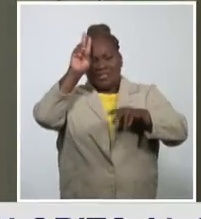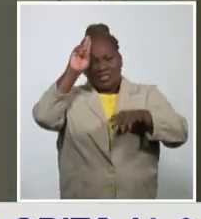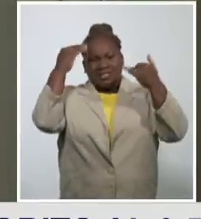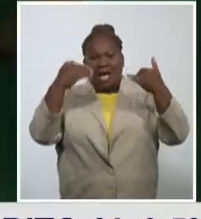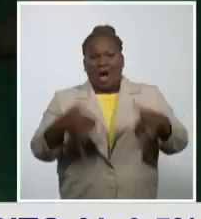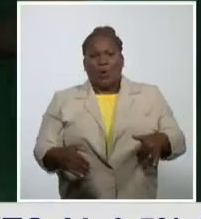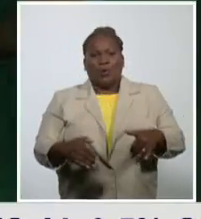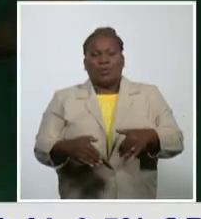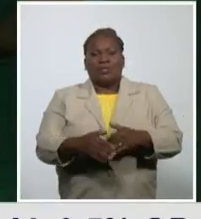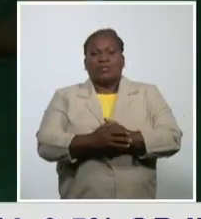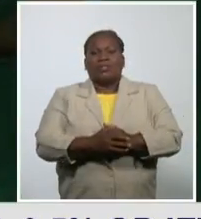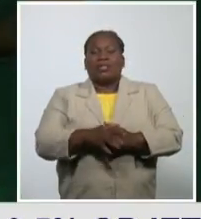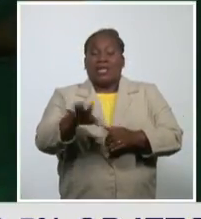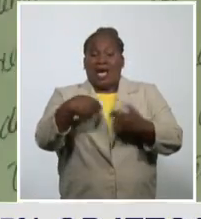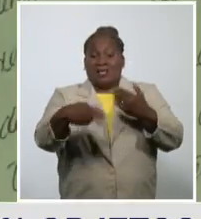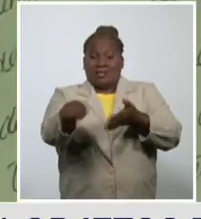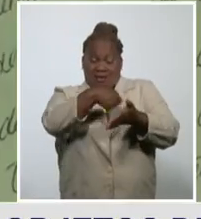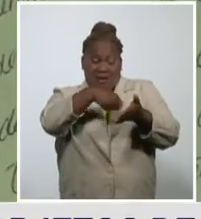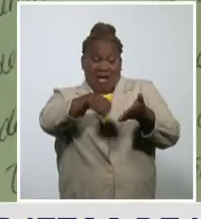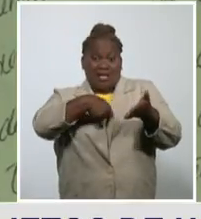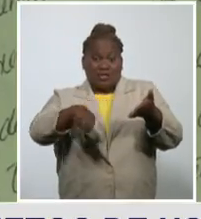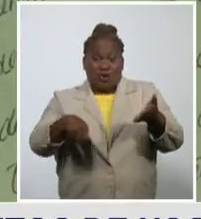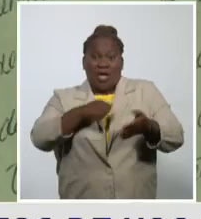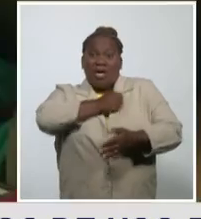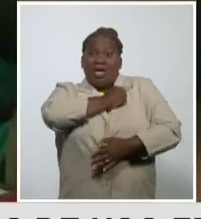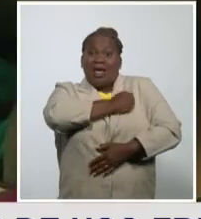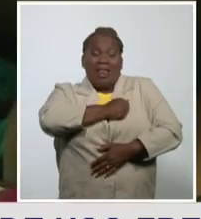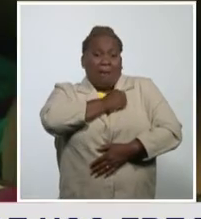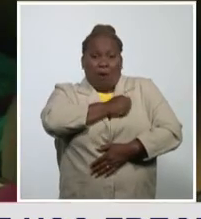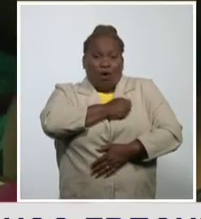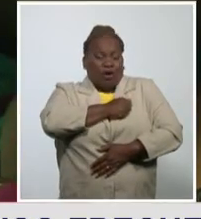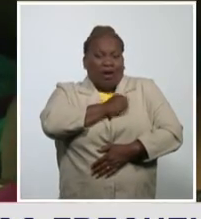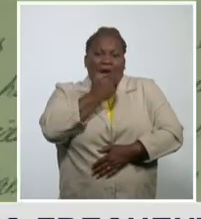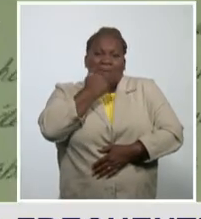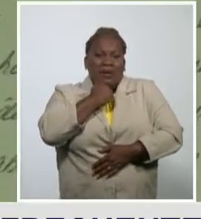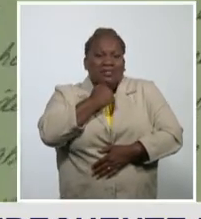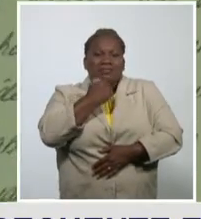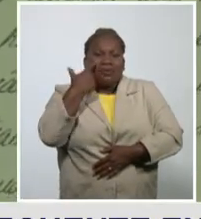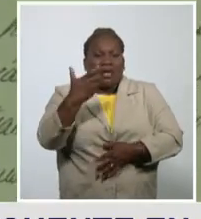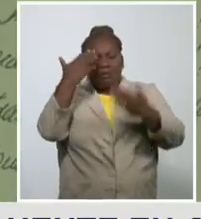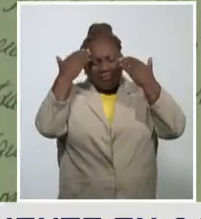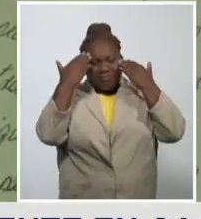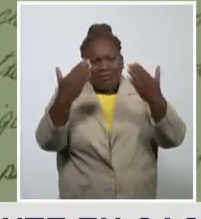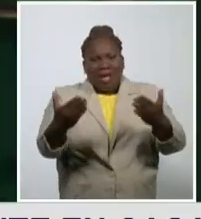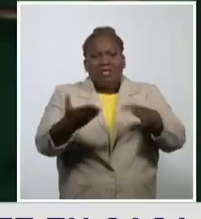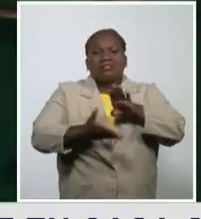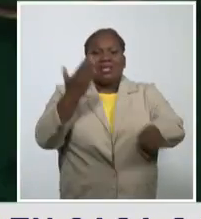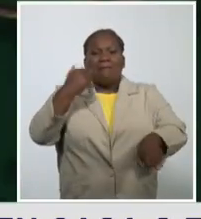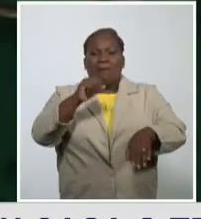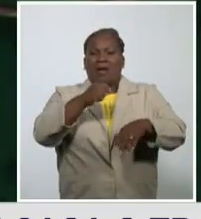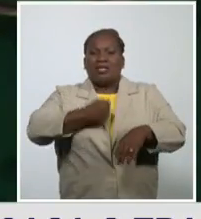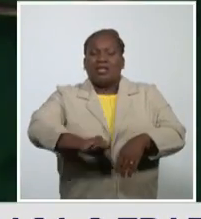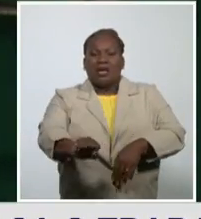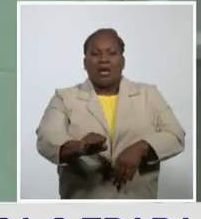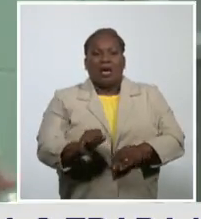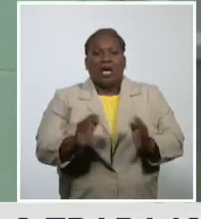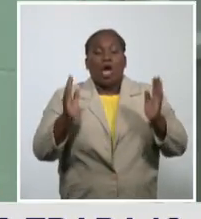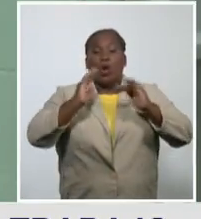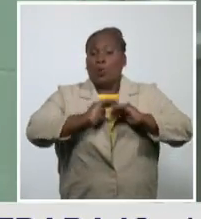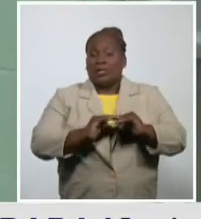de canciones en las cuales el amor es la más auténtica medida de su infinita gratitud por la salvación de su niña. No está del todo